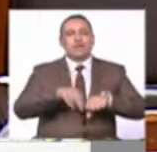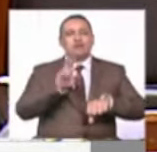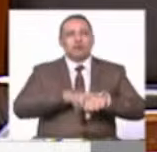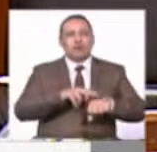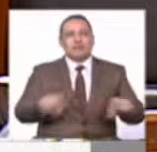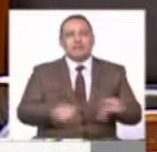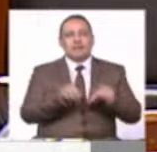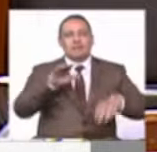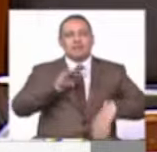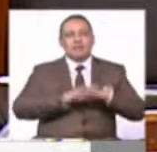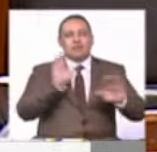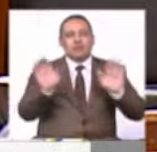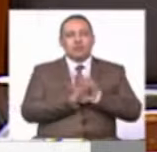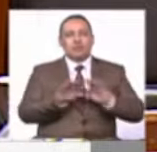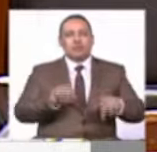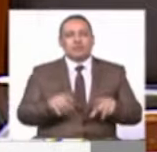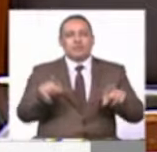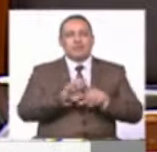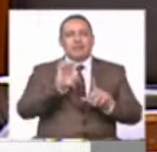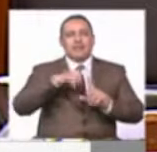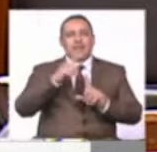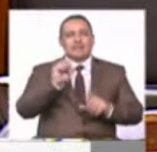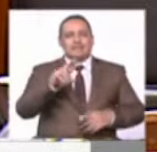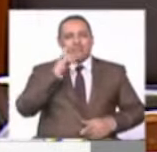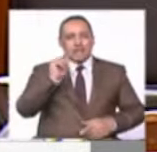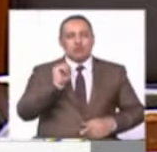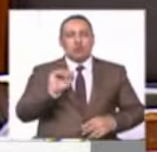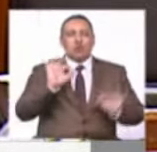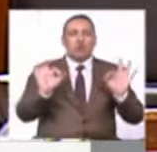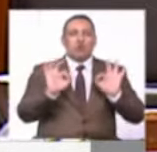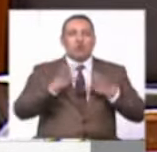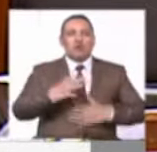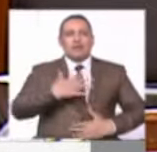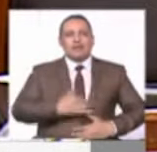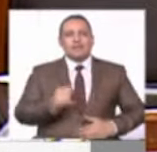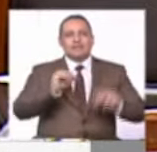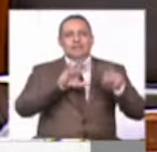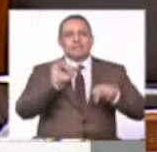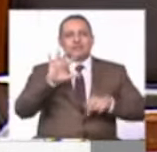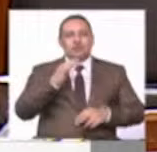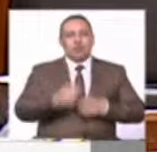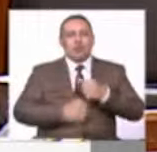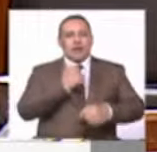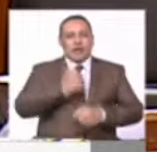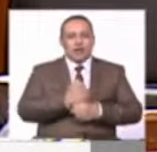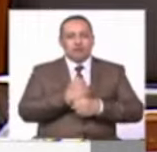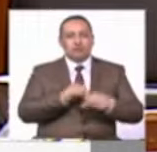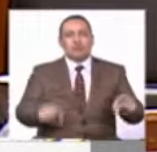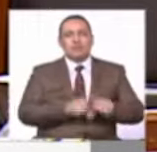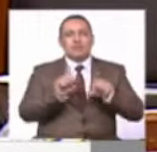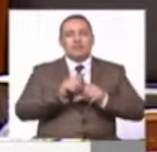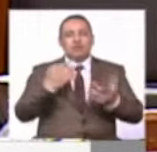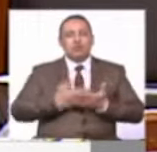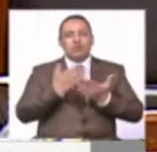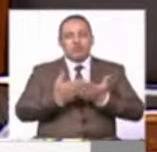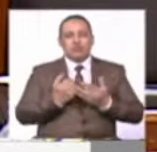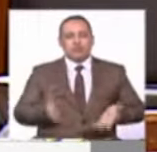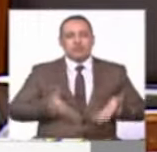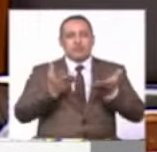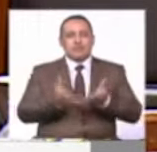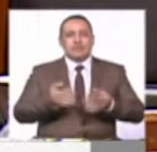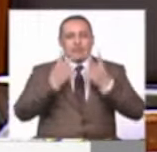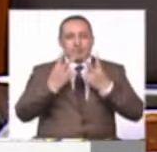límite superior etario o de edad de 75 años de los medios probatorios